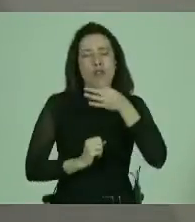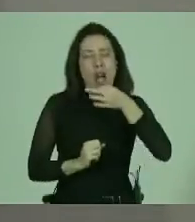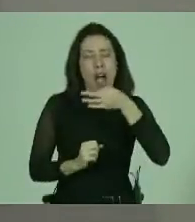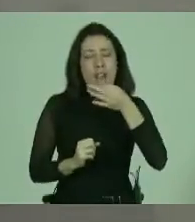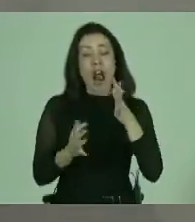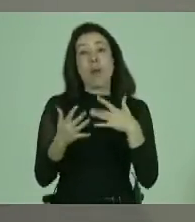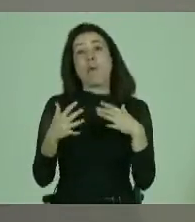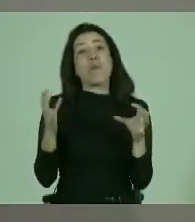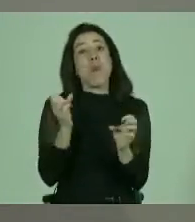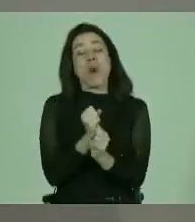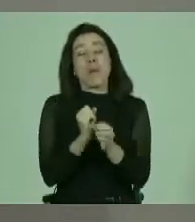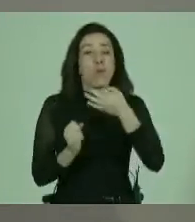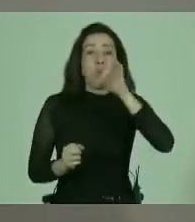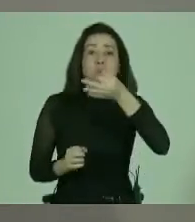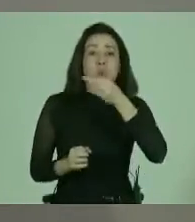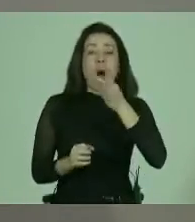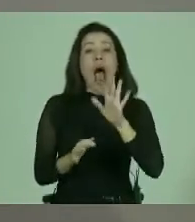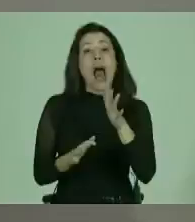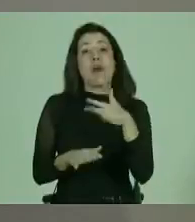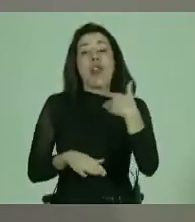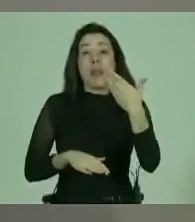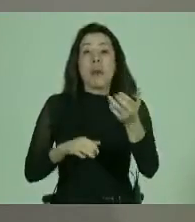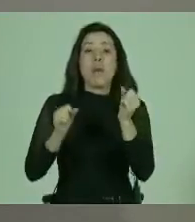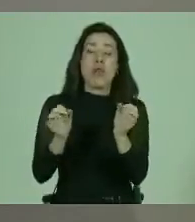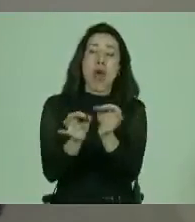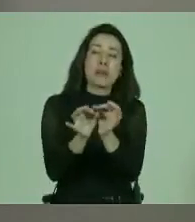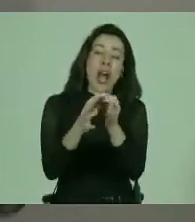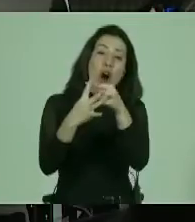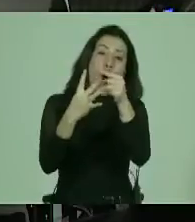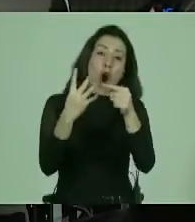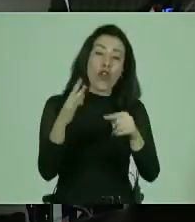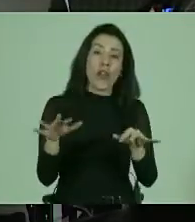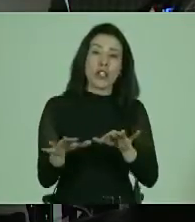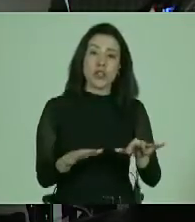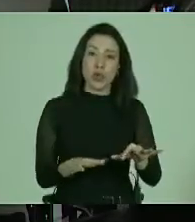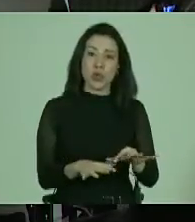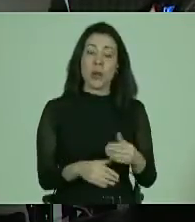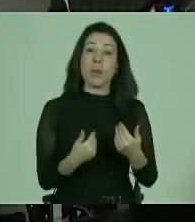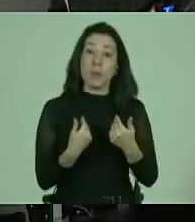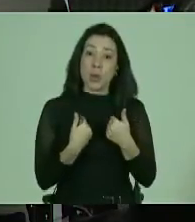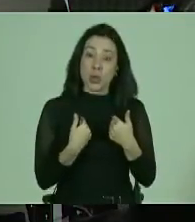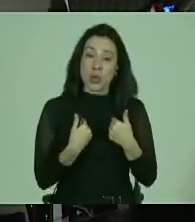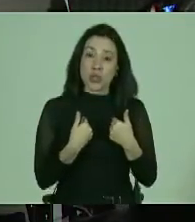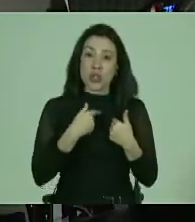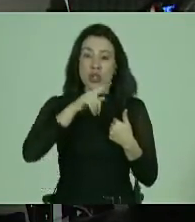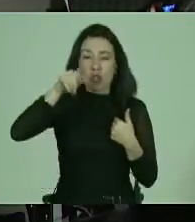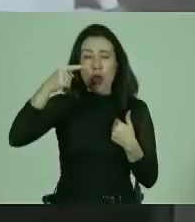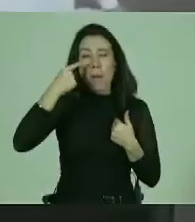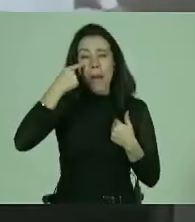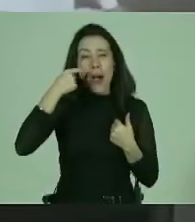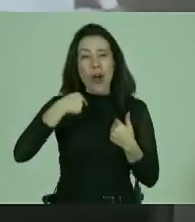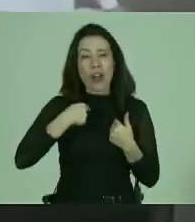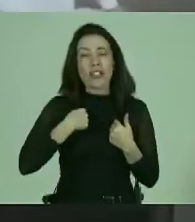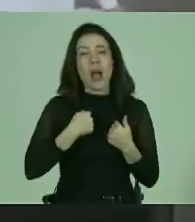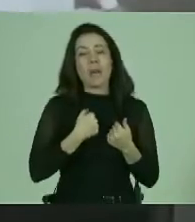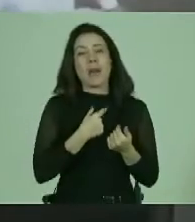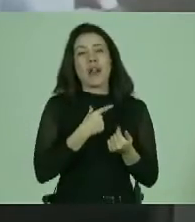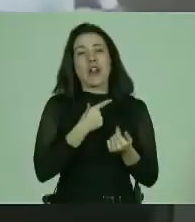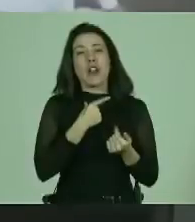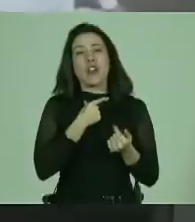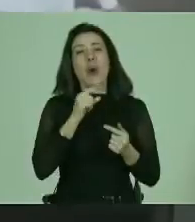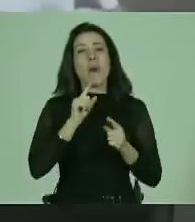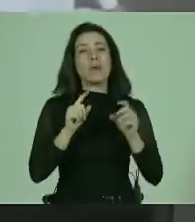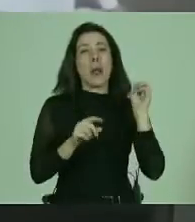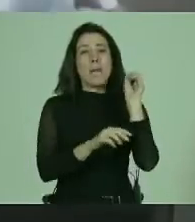tan deprisa que pues me queda tiempo de comentarles otras cosas porque yo ya lo saben los que me conocen no soy aficionada a los